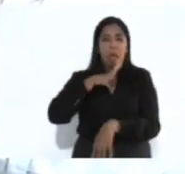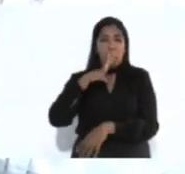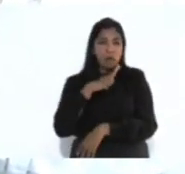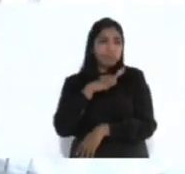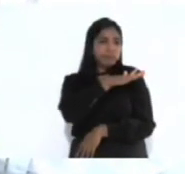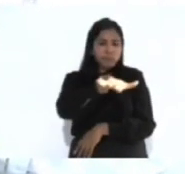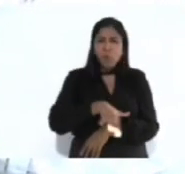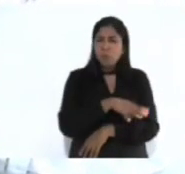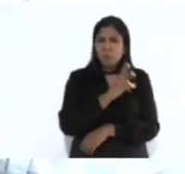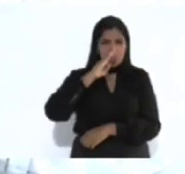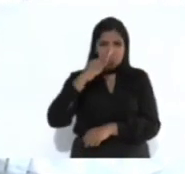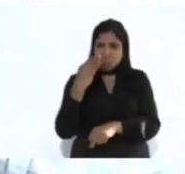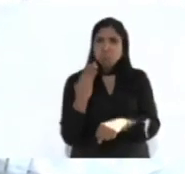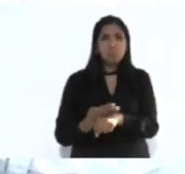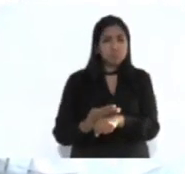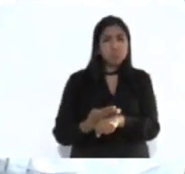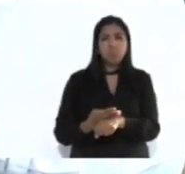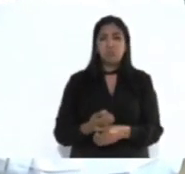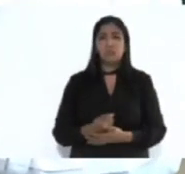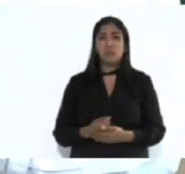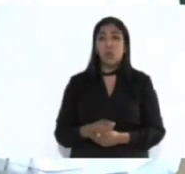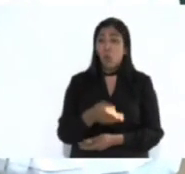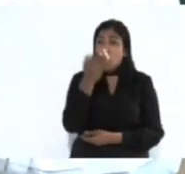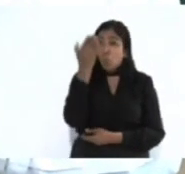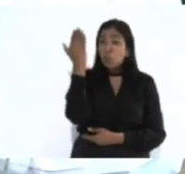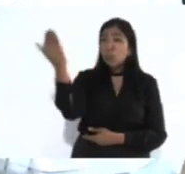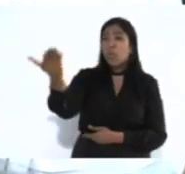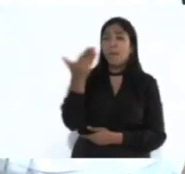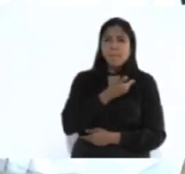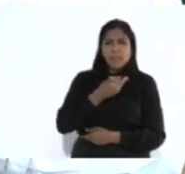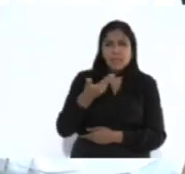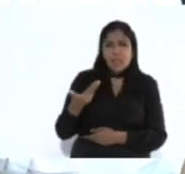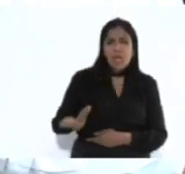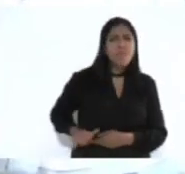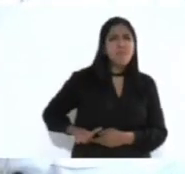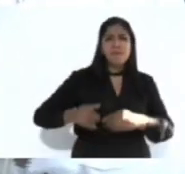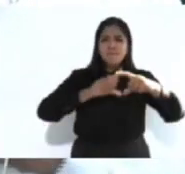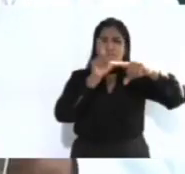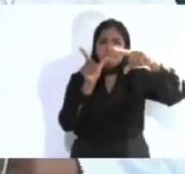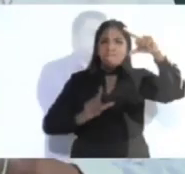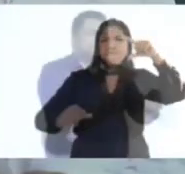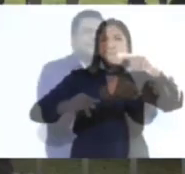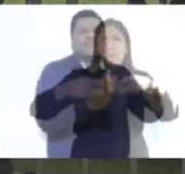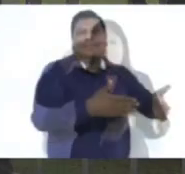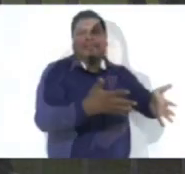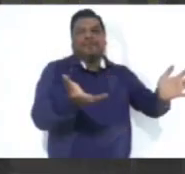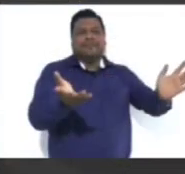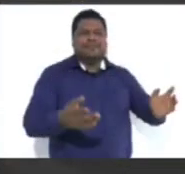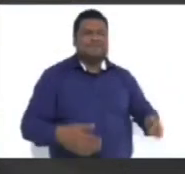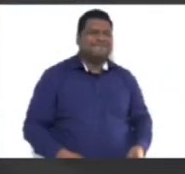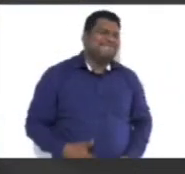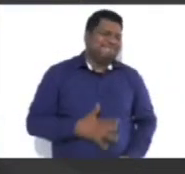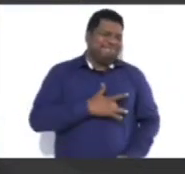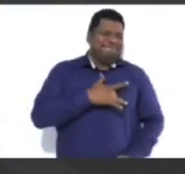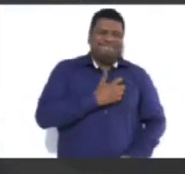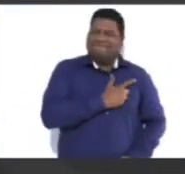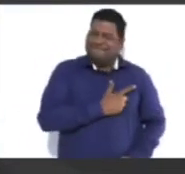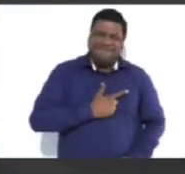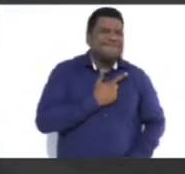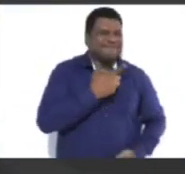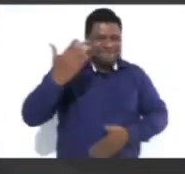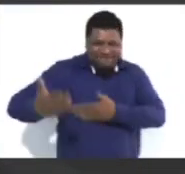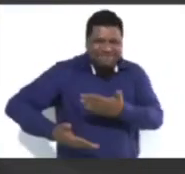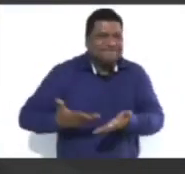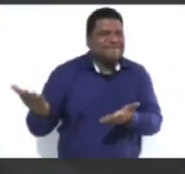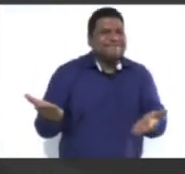entrega usted dirige, señor presidente, México. Muchas gracias. Me da mucho gusto, la verdad, estar aquí con